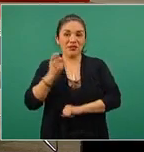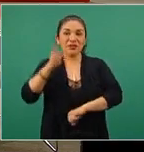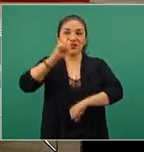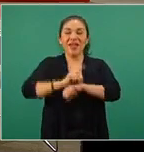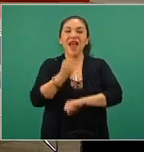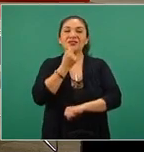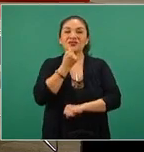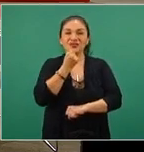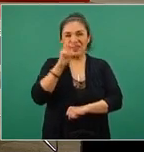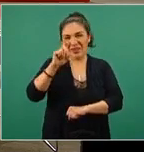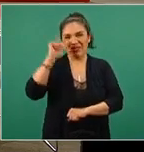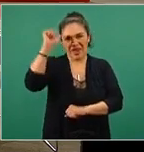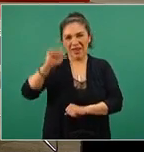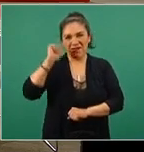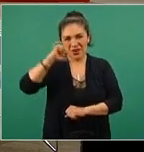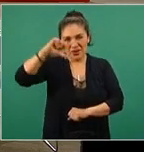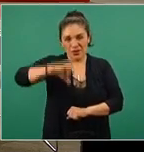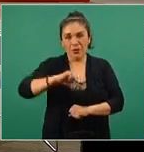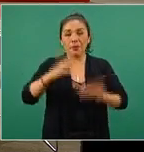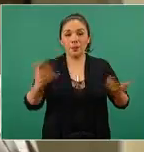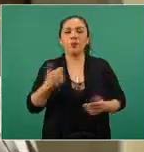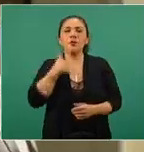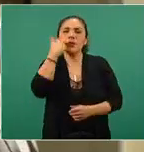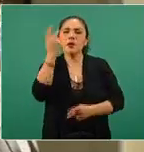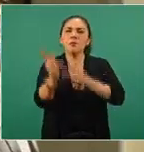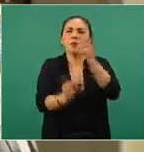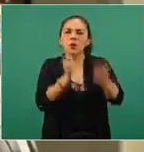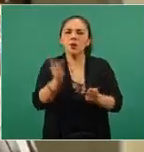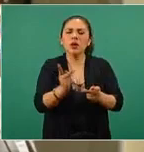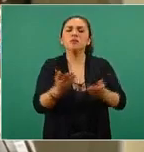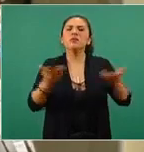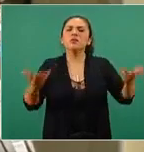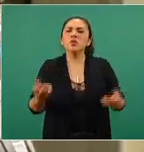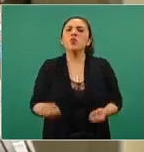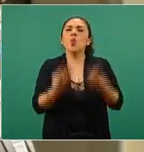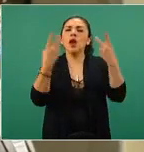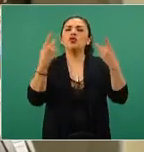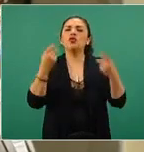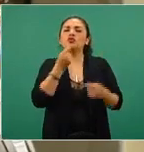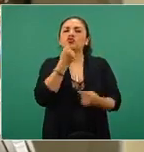día del 30 de abril, Día del Niño, quisiera preguntar cuántos